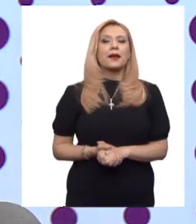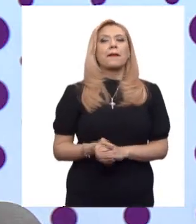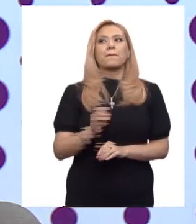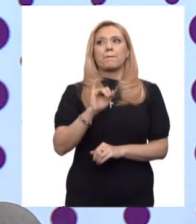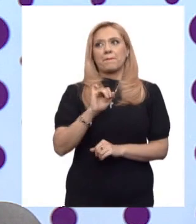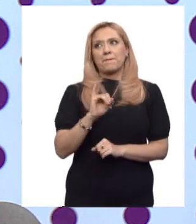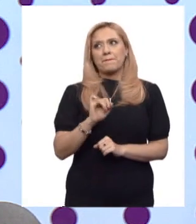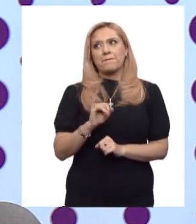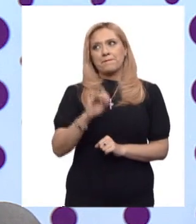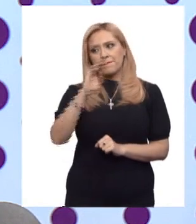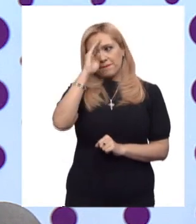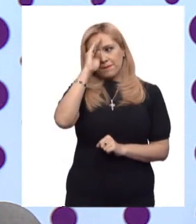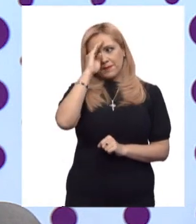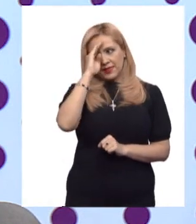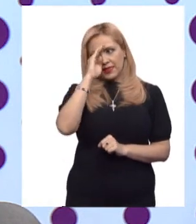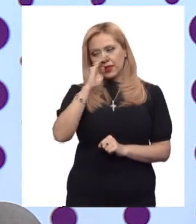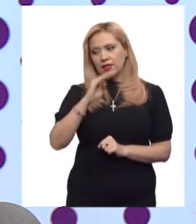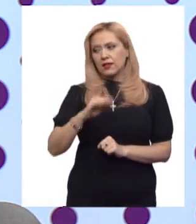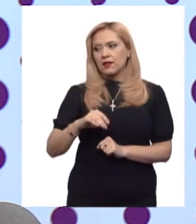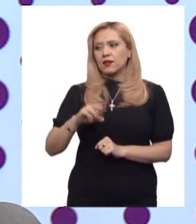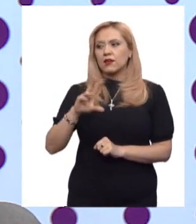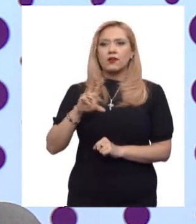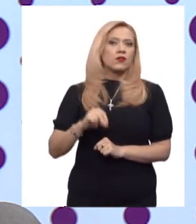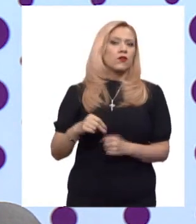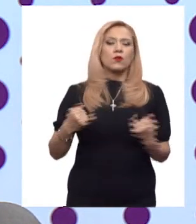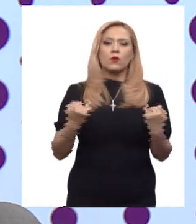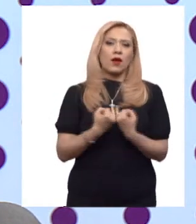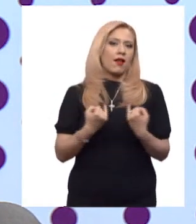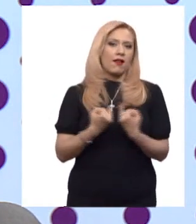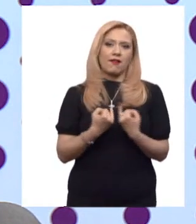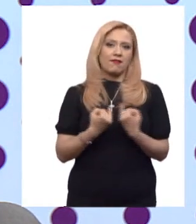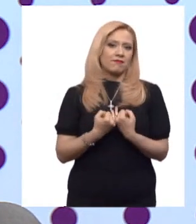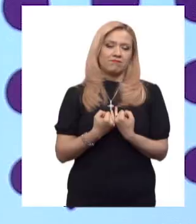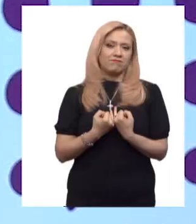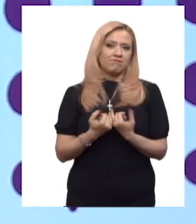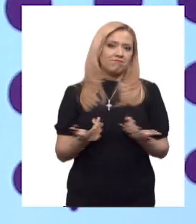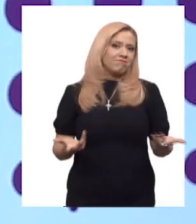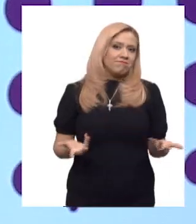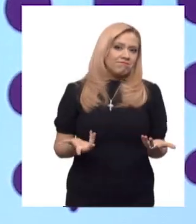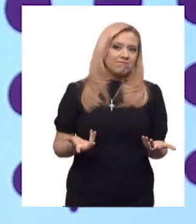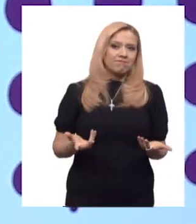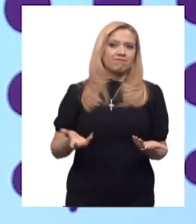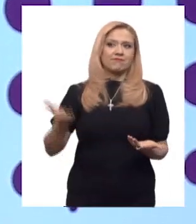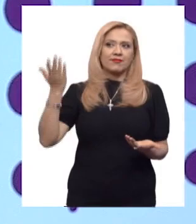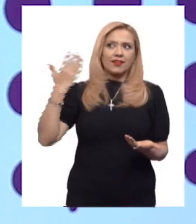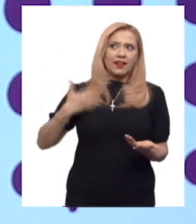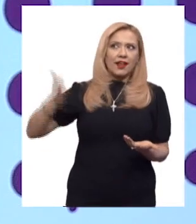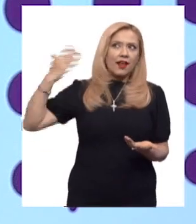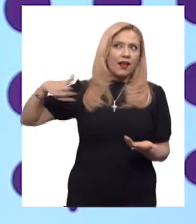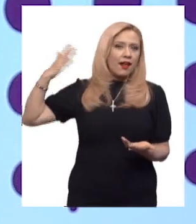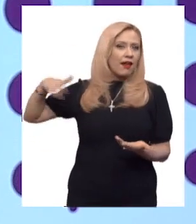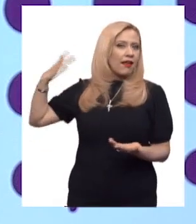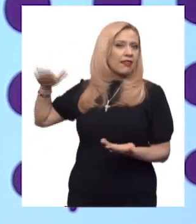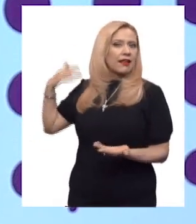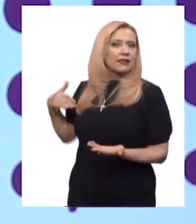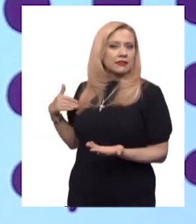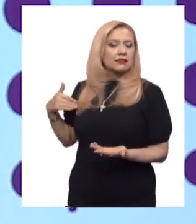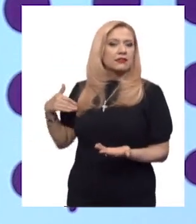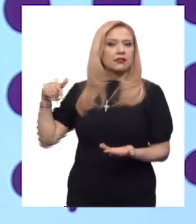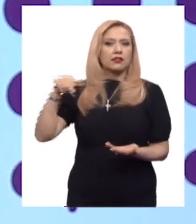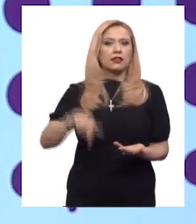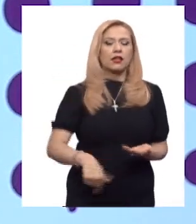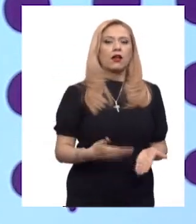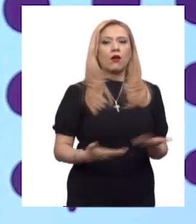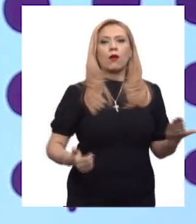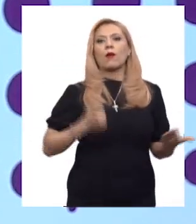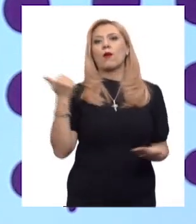igual, pensar que no estamos en una misma situación en donde estuvimos en muchos años anteriores. Esta es una situación